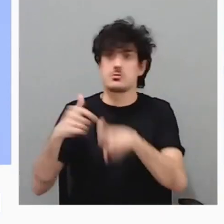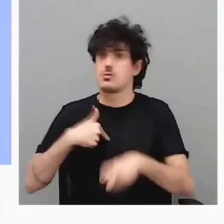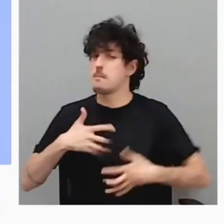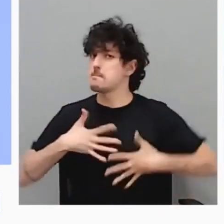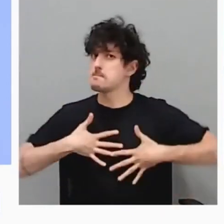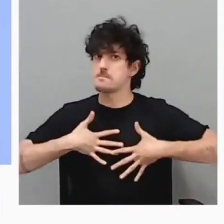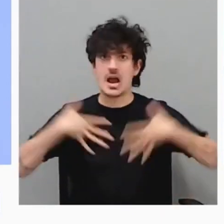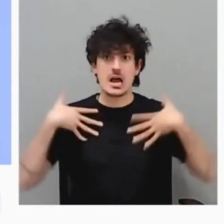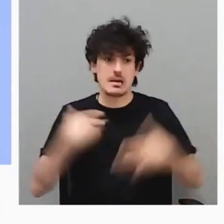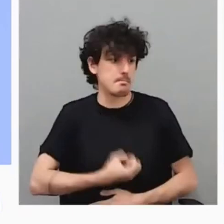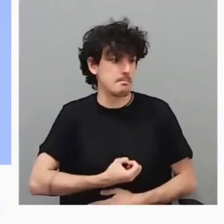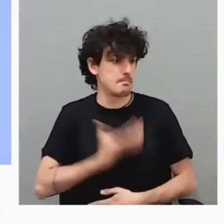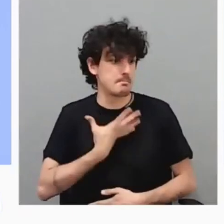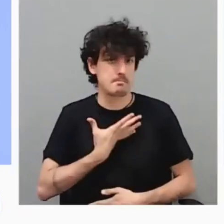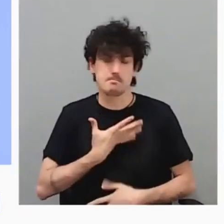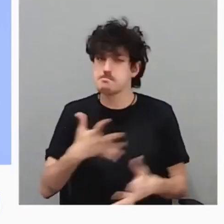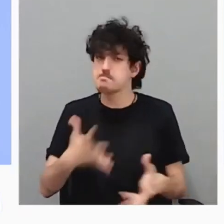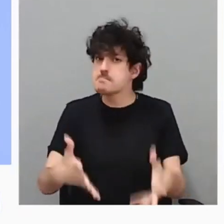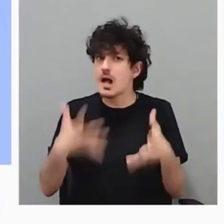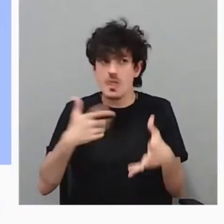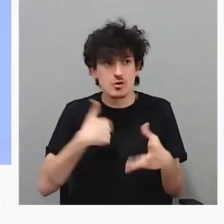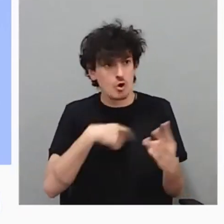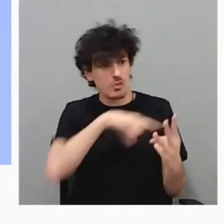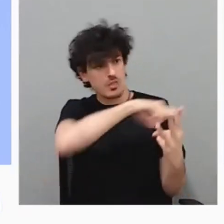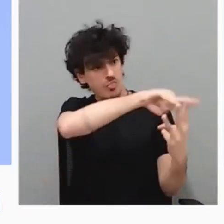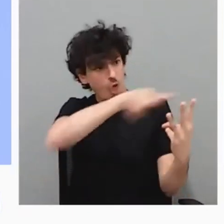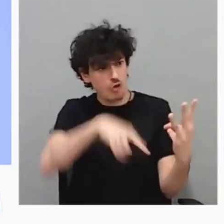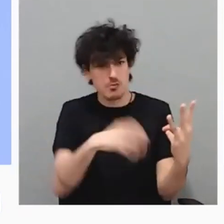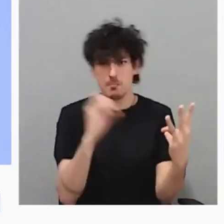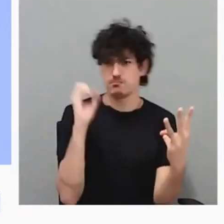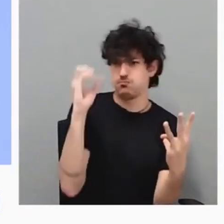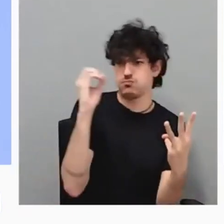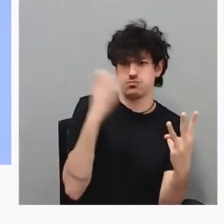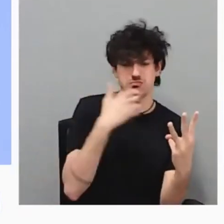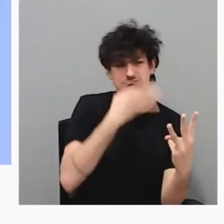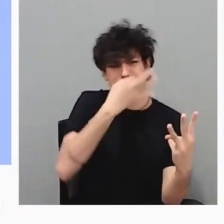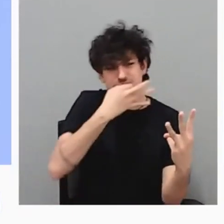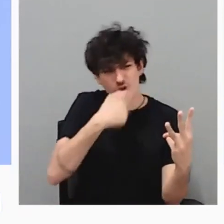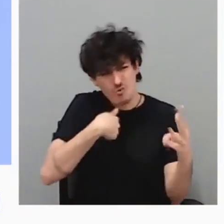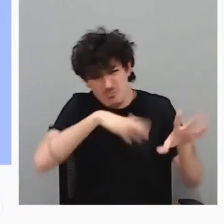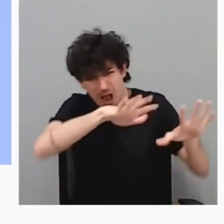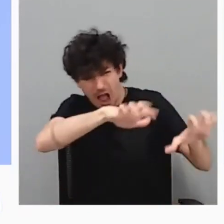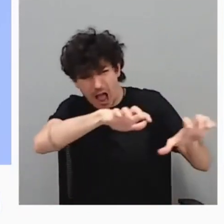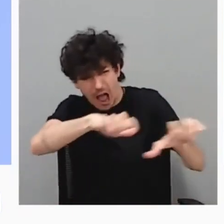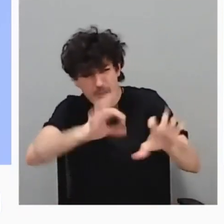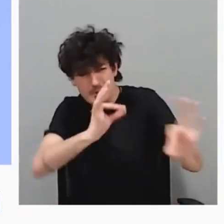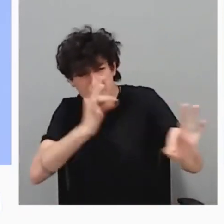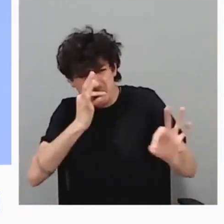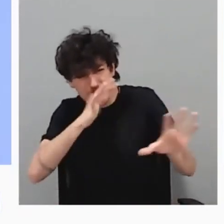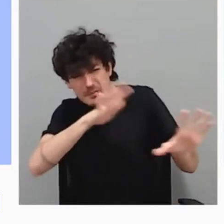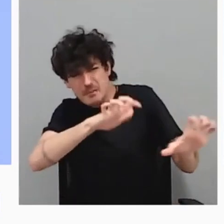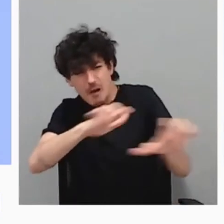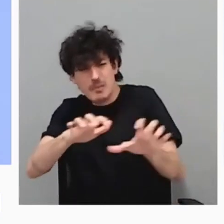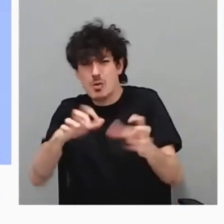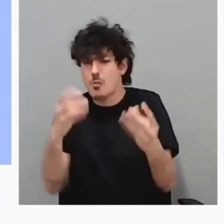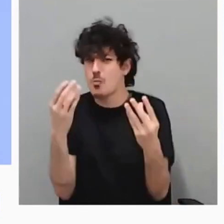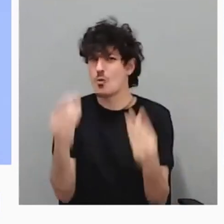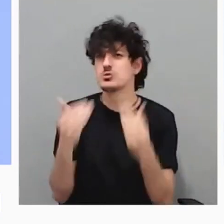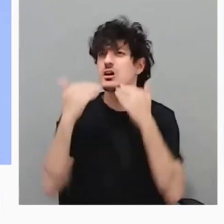muchísimo con todos, así que gracias por compartirlo. Muchas gracias al Congreso por la invitación y por proponer este